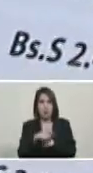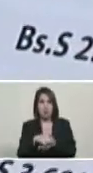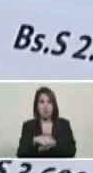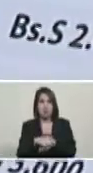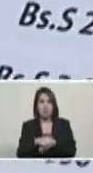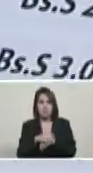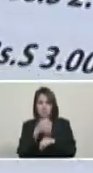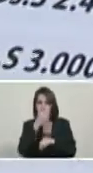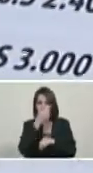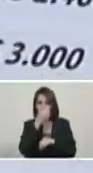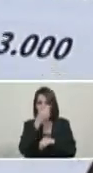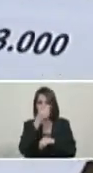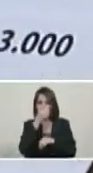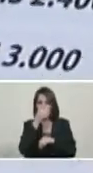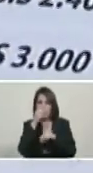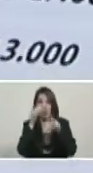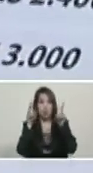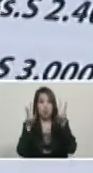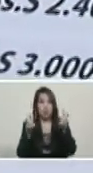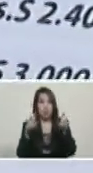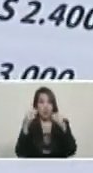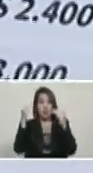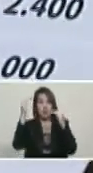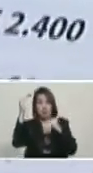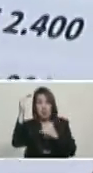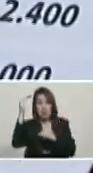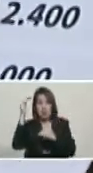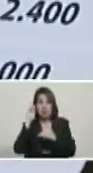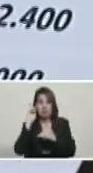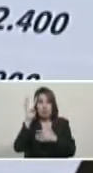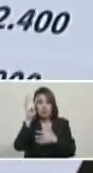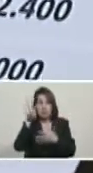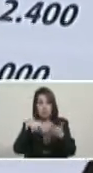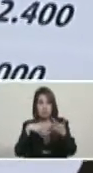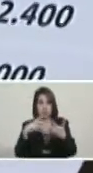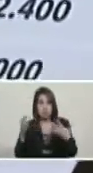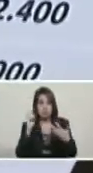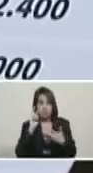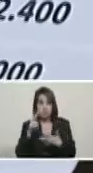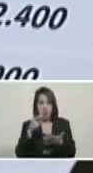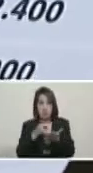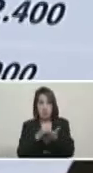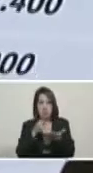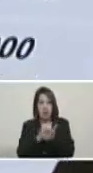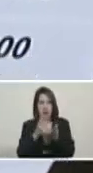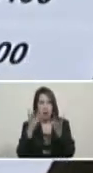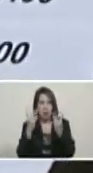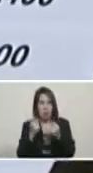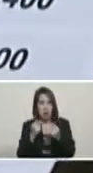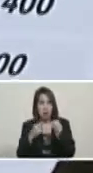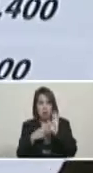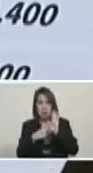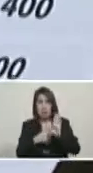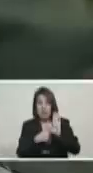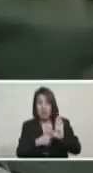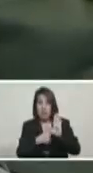Y la nueva tabla de Hogares de la Patria, Aristóbulo, para que se difunda hoy por las vías directas de